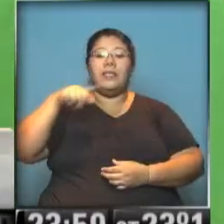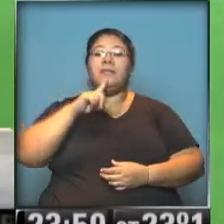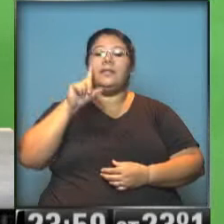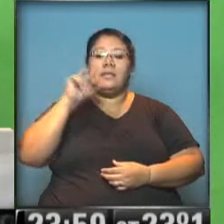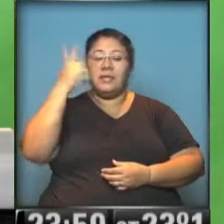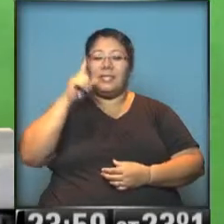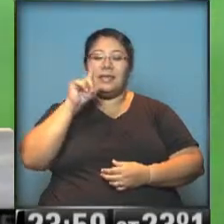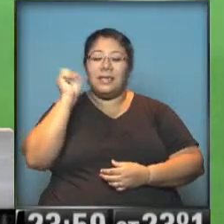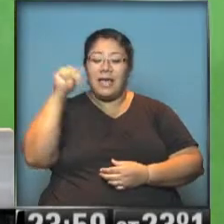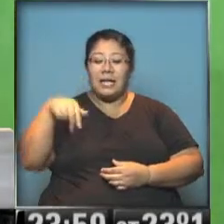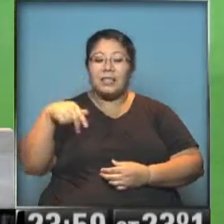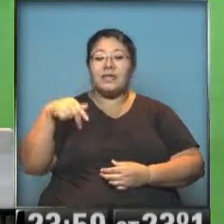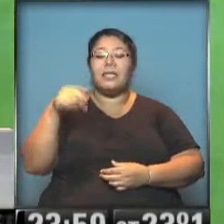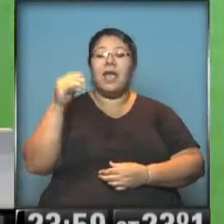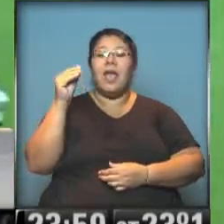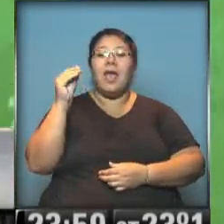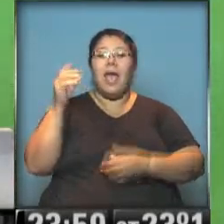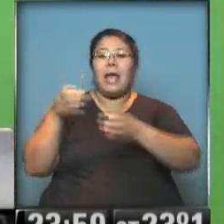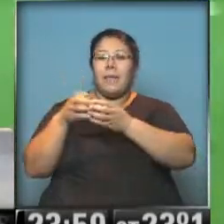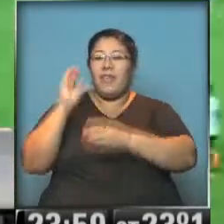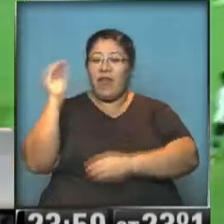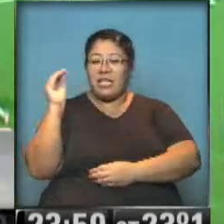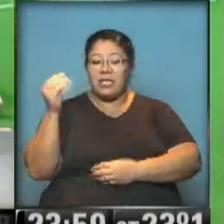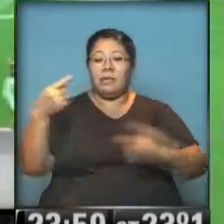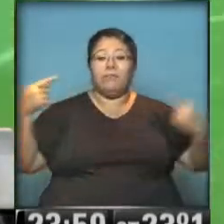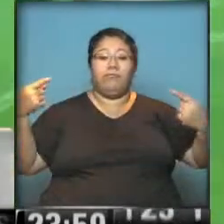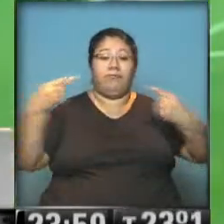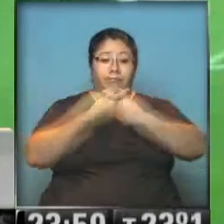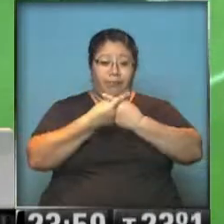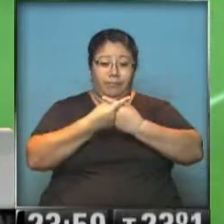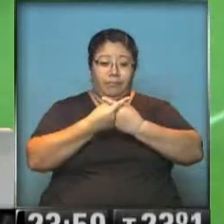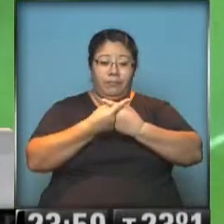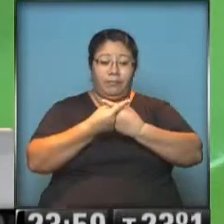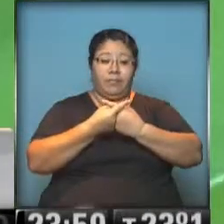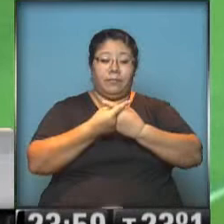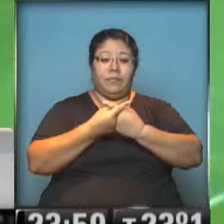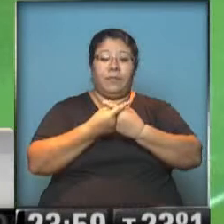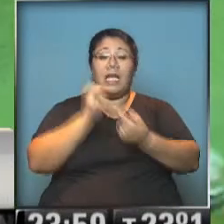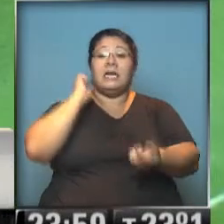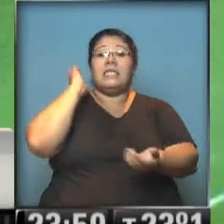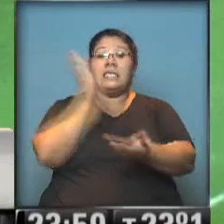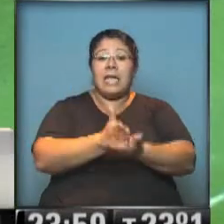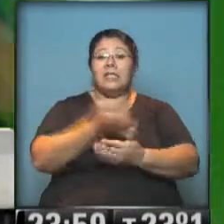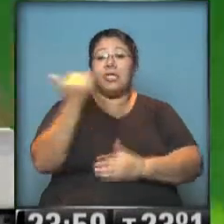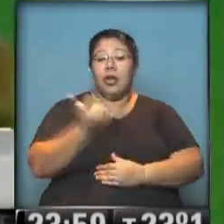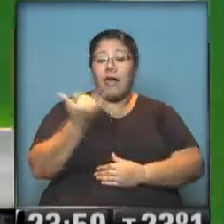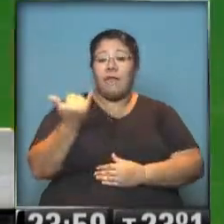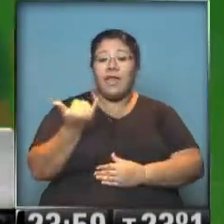en el nuevo gasómetro, completamente cerrado, sin gente. ¿Por qué? Porque pesa la sanción sobre este